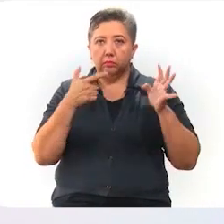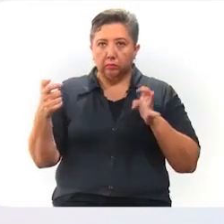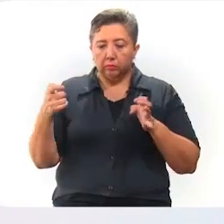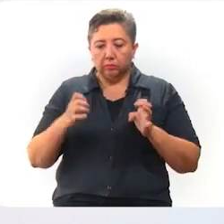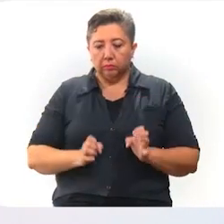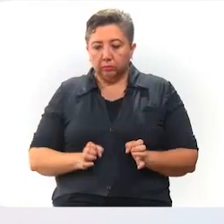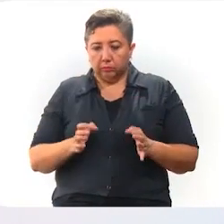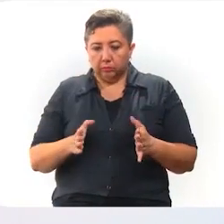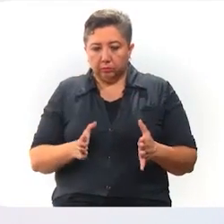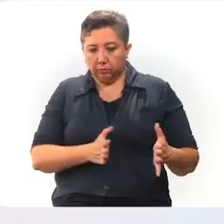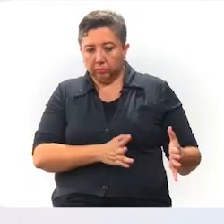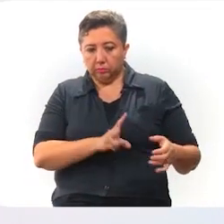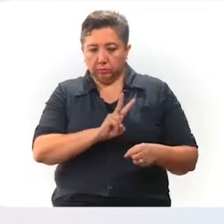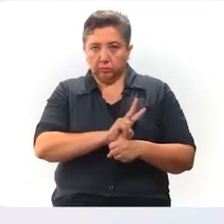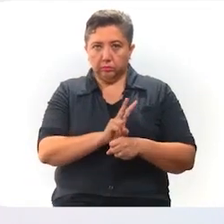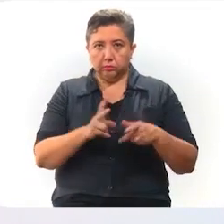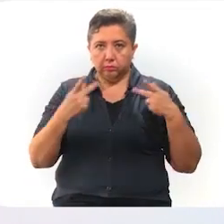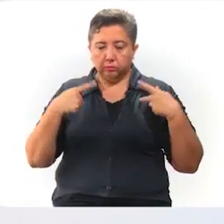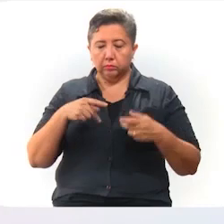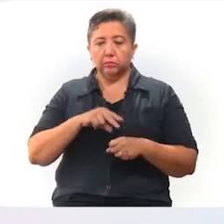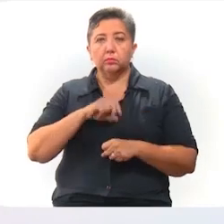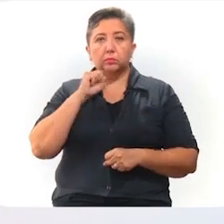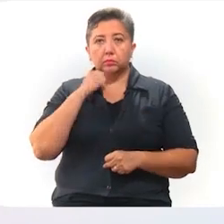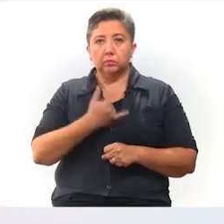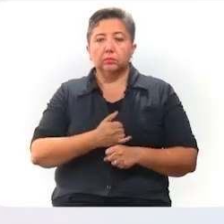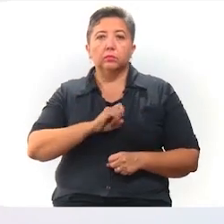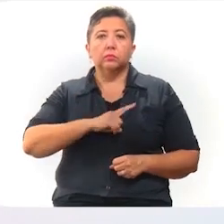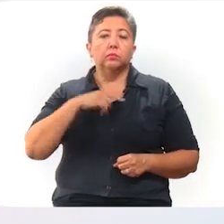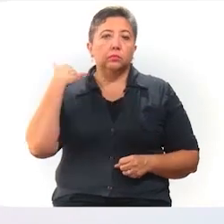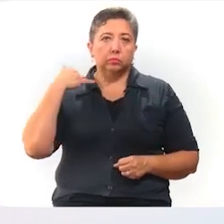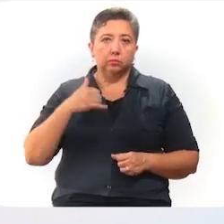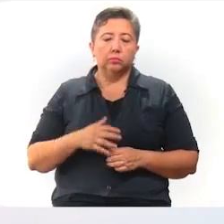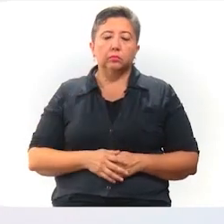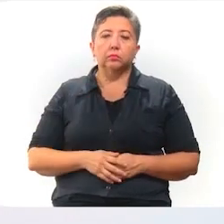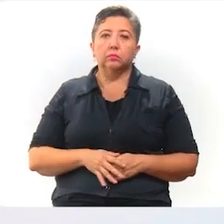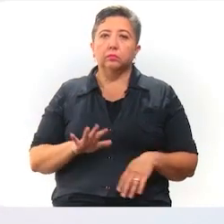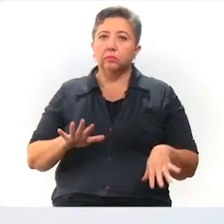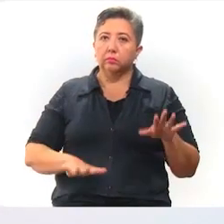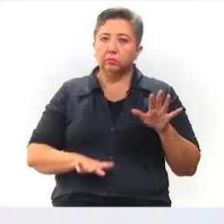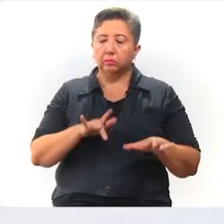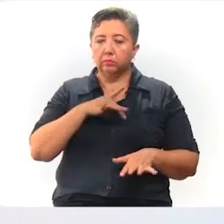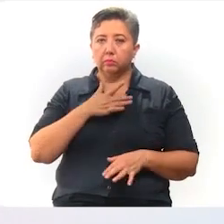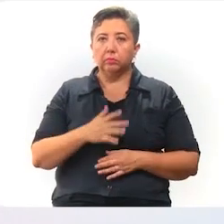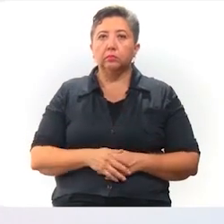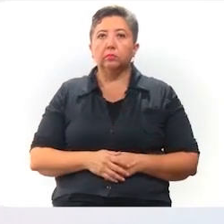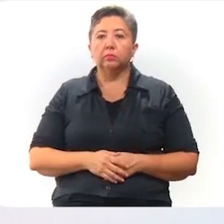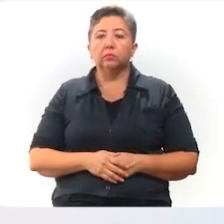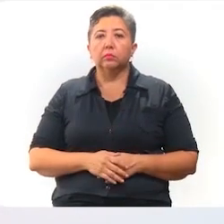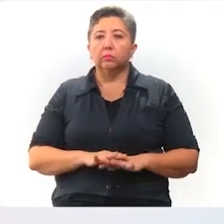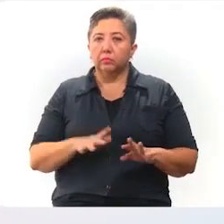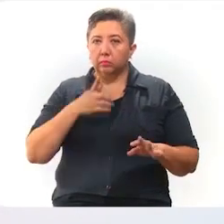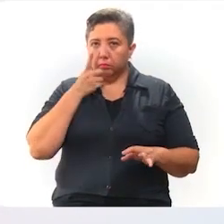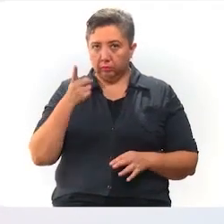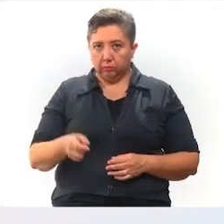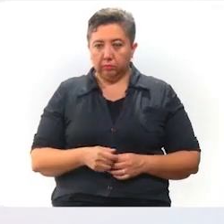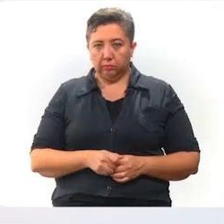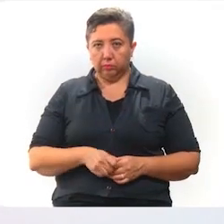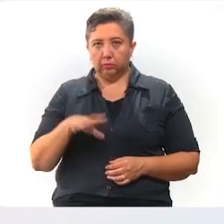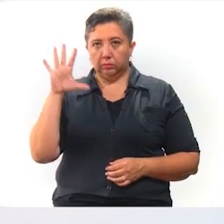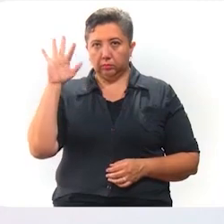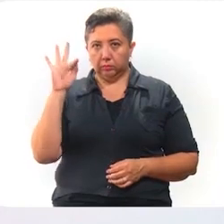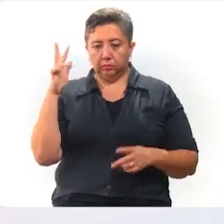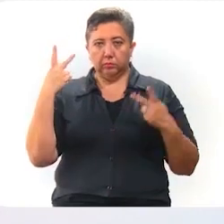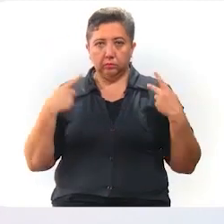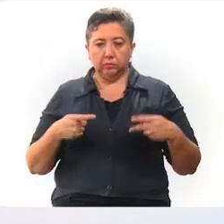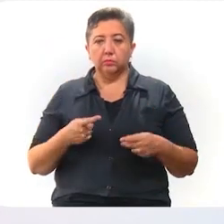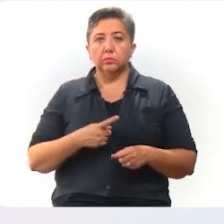están estables, aislados, monitoreados por personal médico de los servicios de salud de Yucatán. Presentan síntomas leves. Como ya se mencionó, 40 de